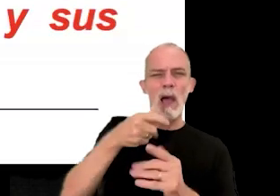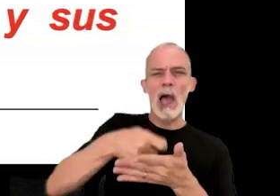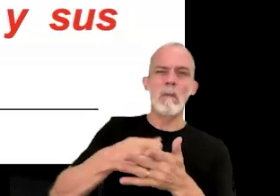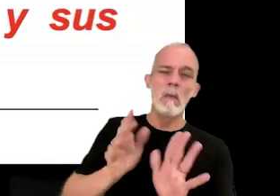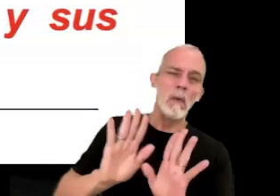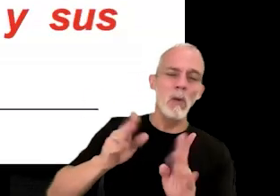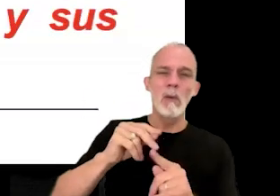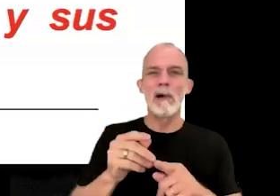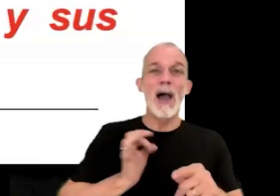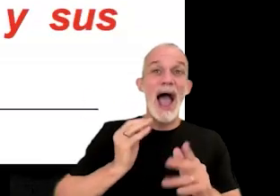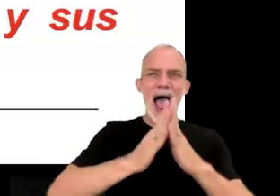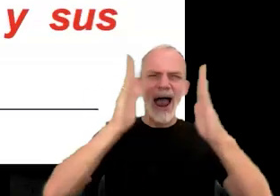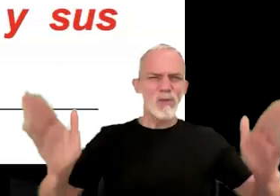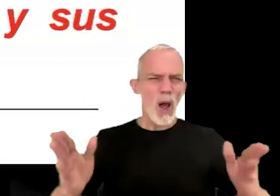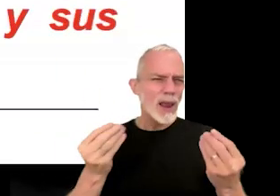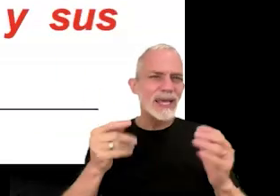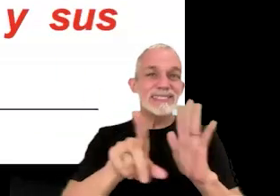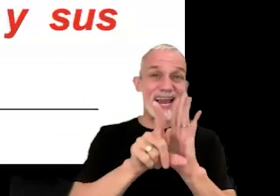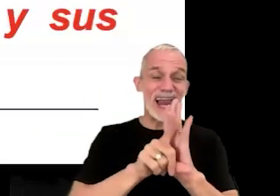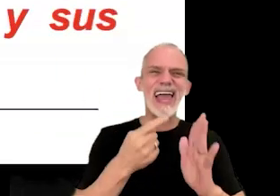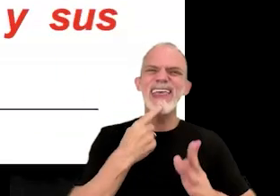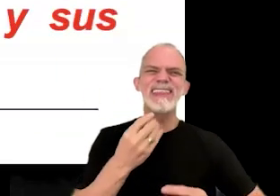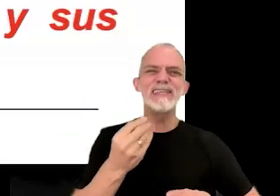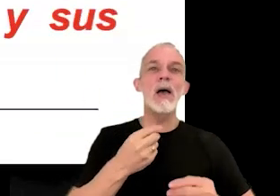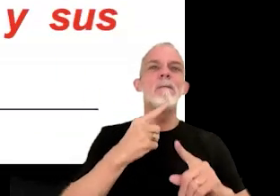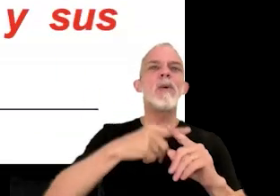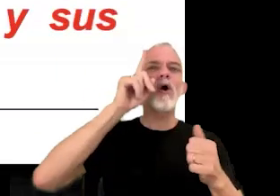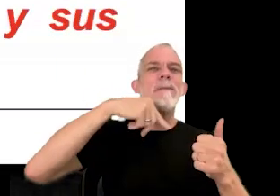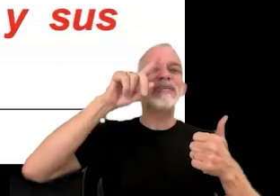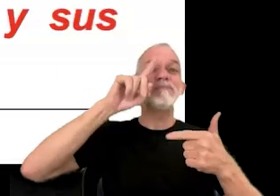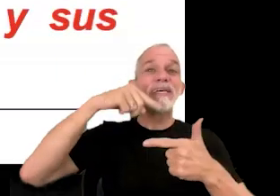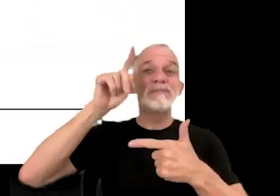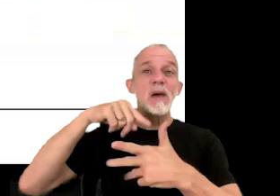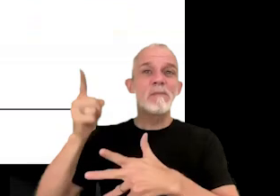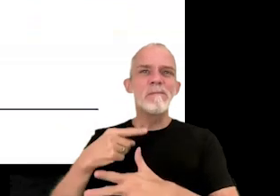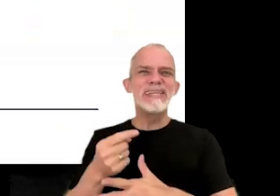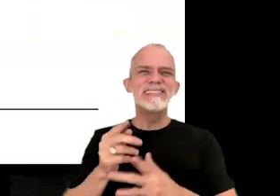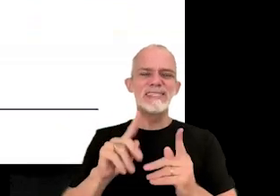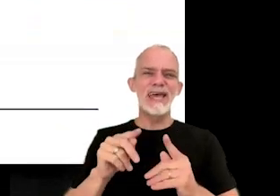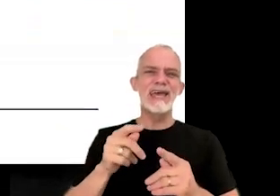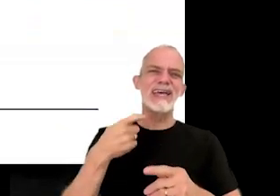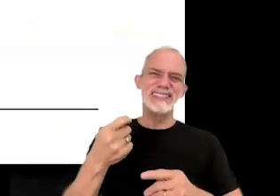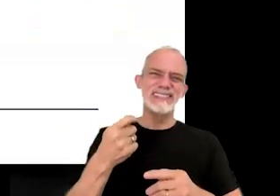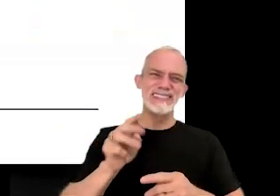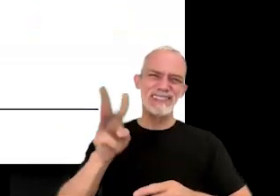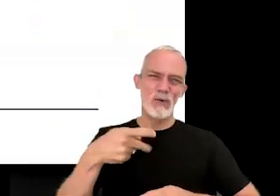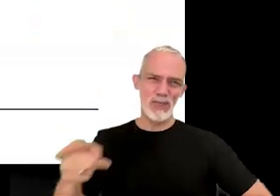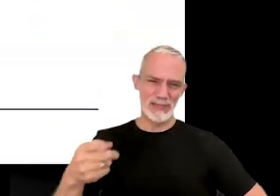anual? ¿Y a qué se refiere la ley cuando habla por cada mes en el caso de seguridad social?